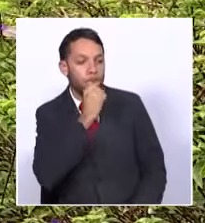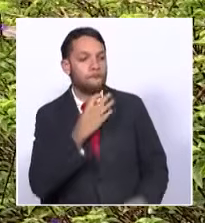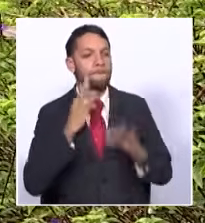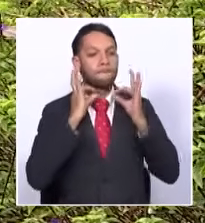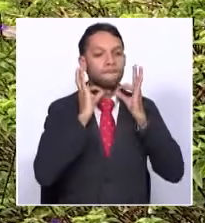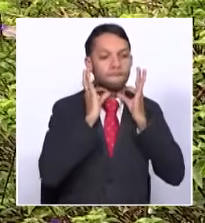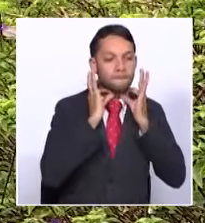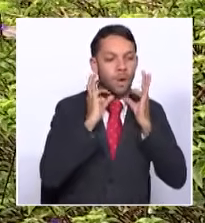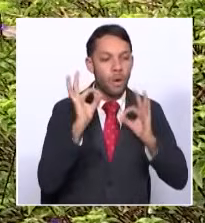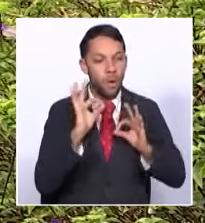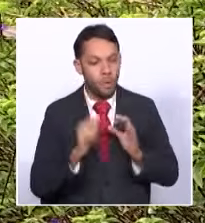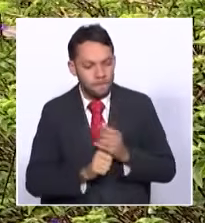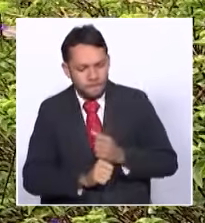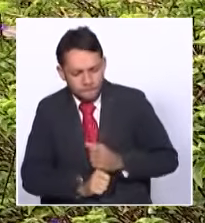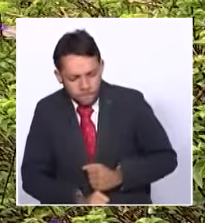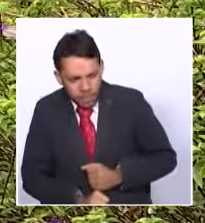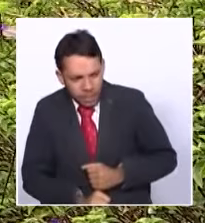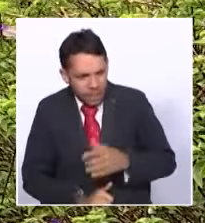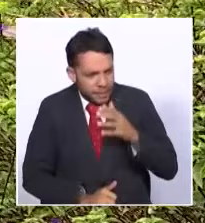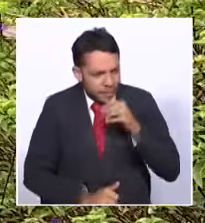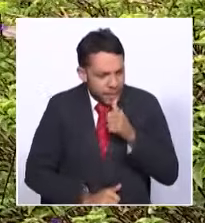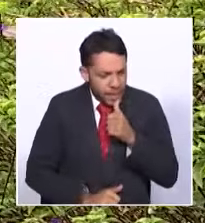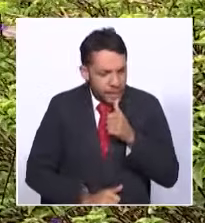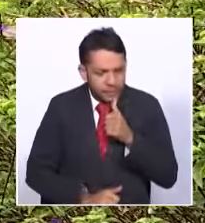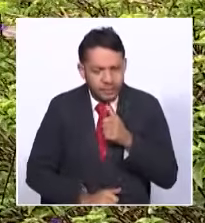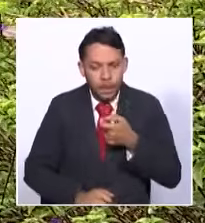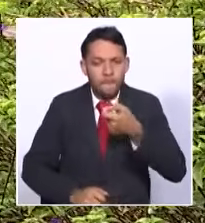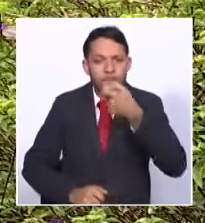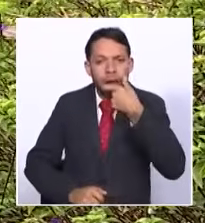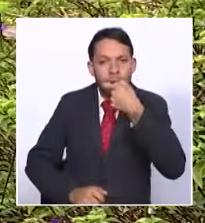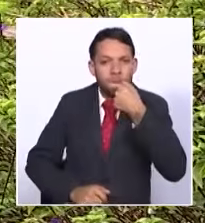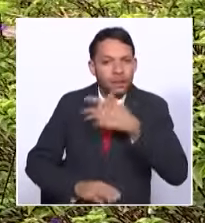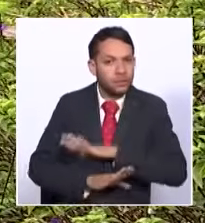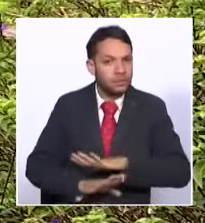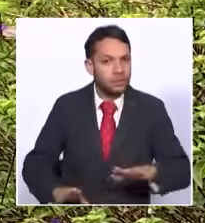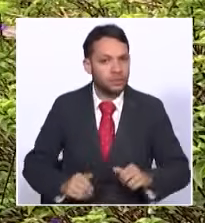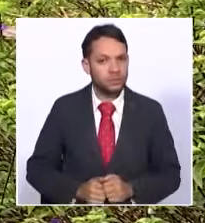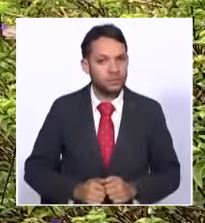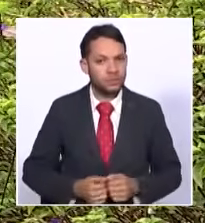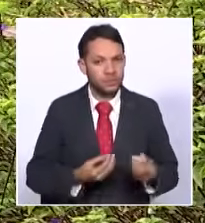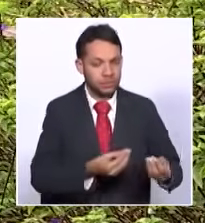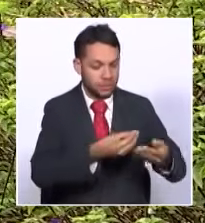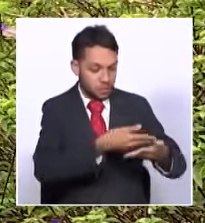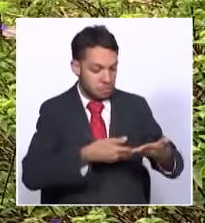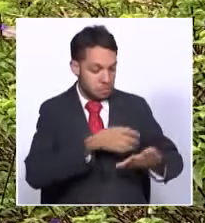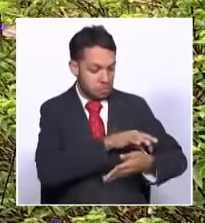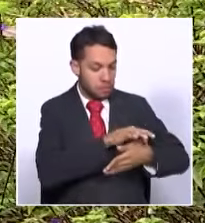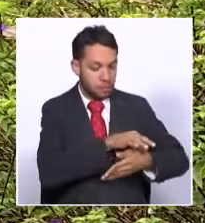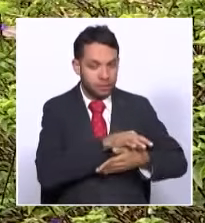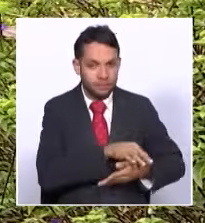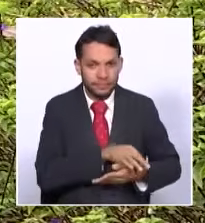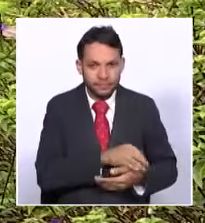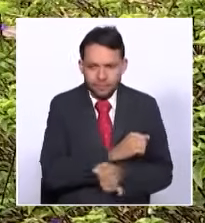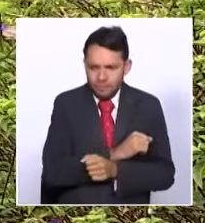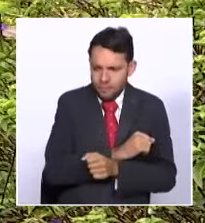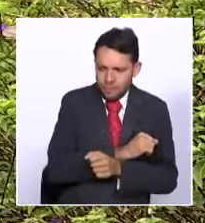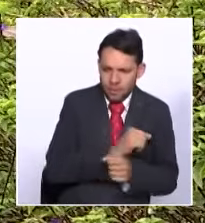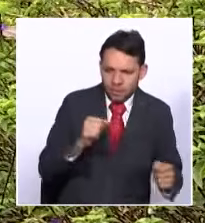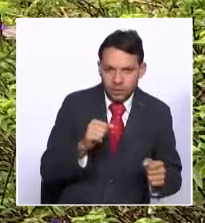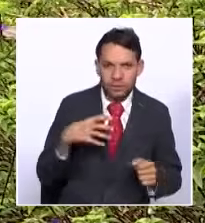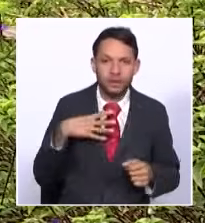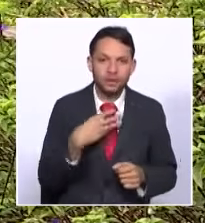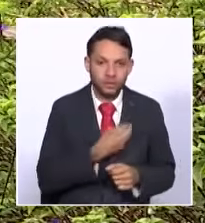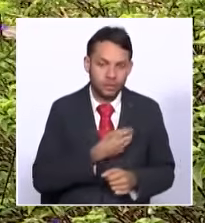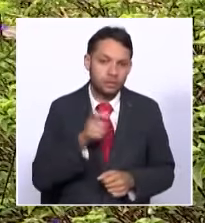tenía estreñimiento de 8 días. No, tómese ese diclofenaco, ese ibuprofeno. No es justo. Somos